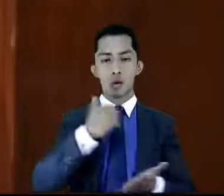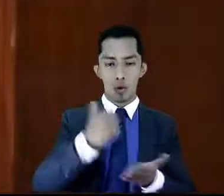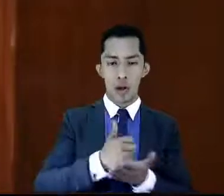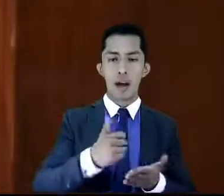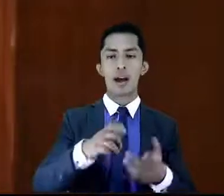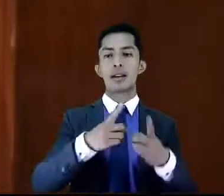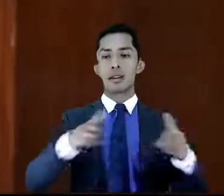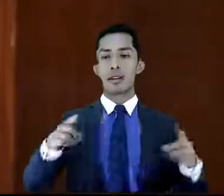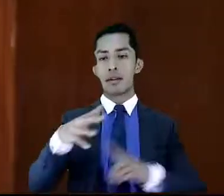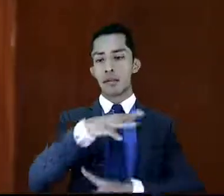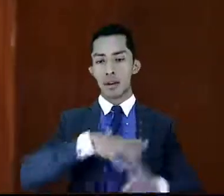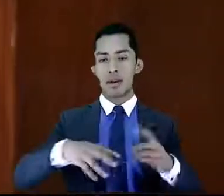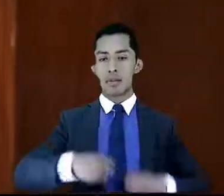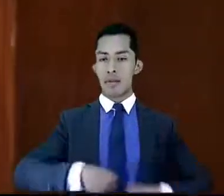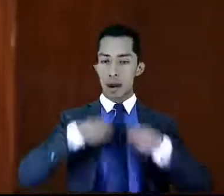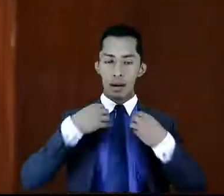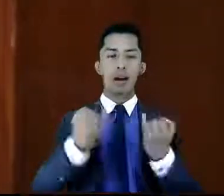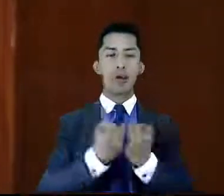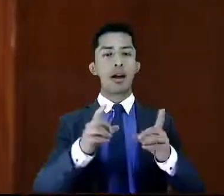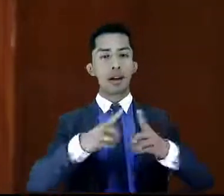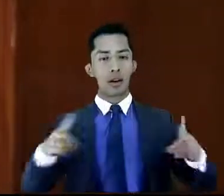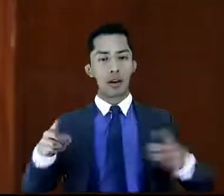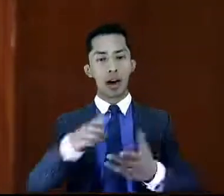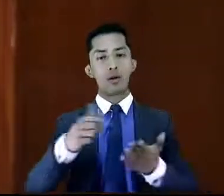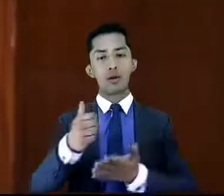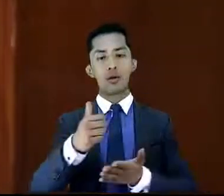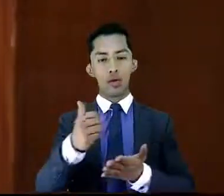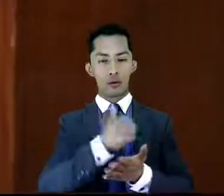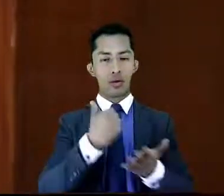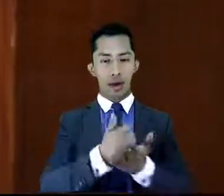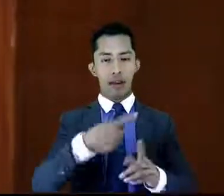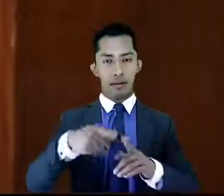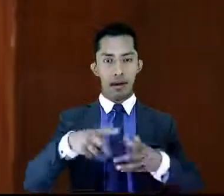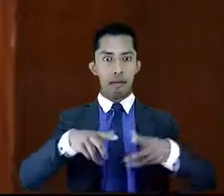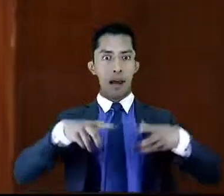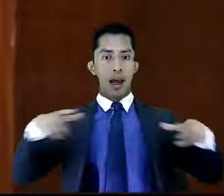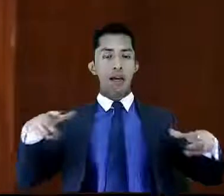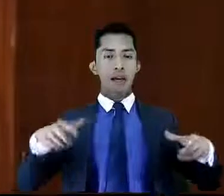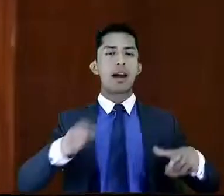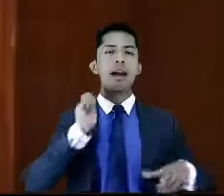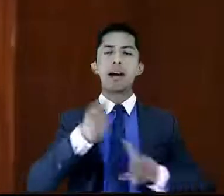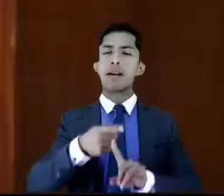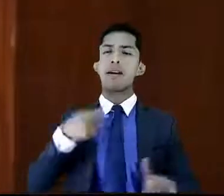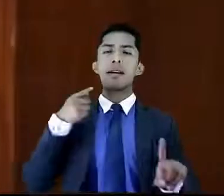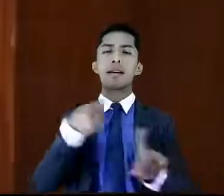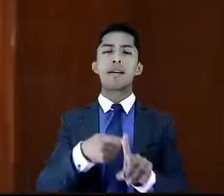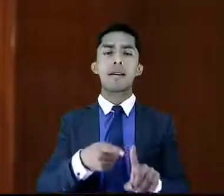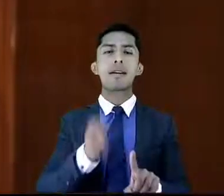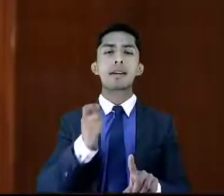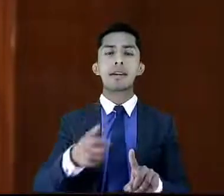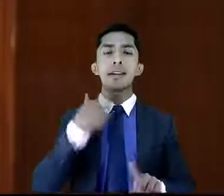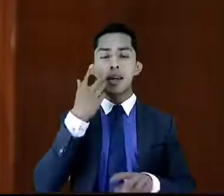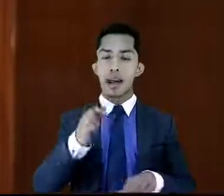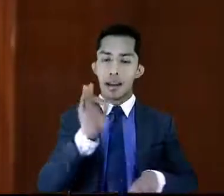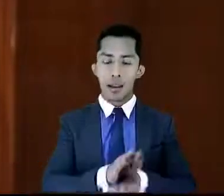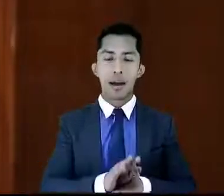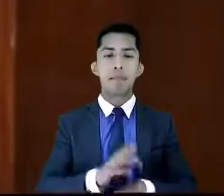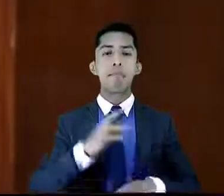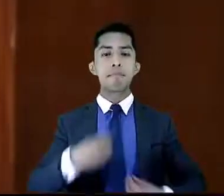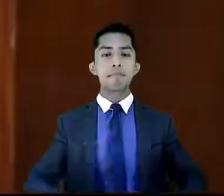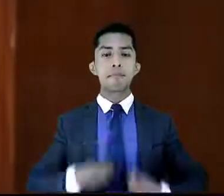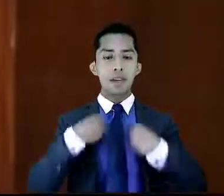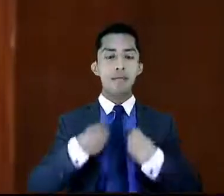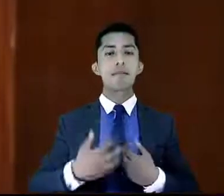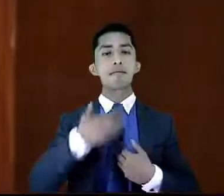desarrollo metropolitano. En suma, el objetivo es garantizar una mejor calidad de vida para todas